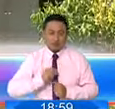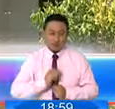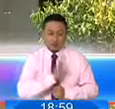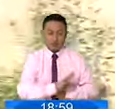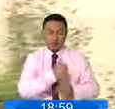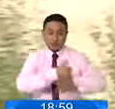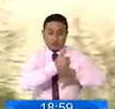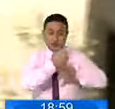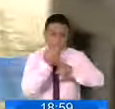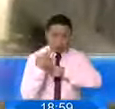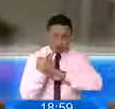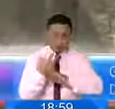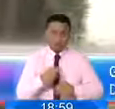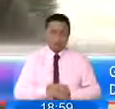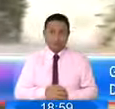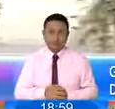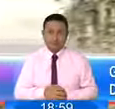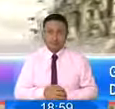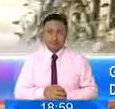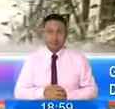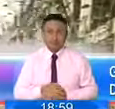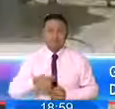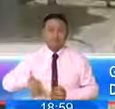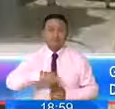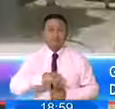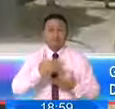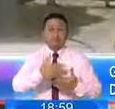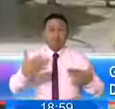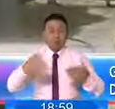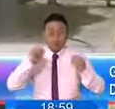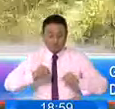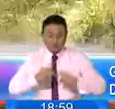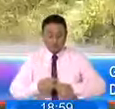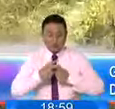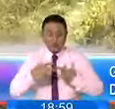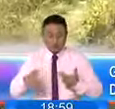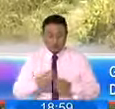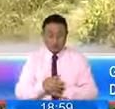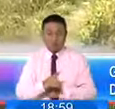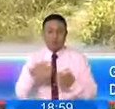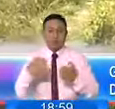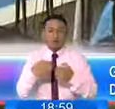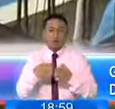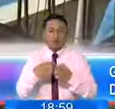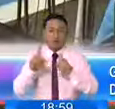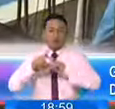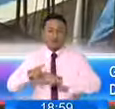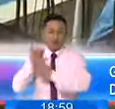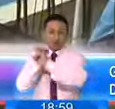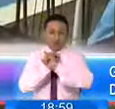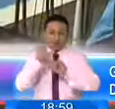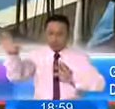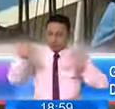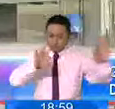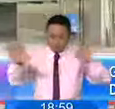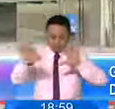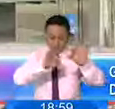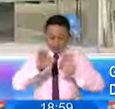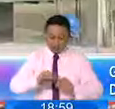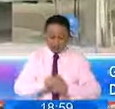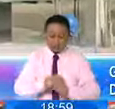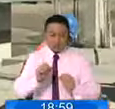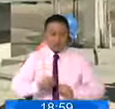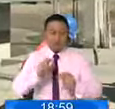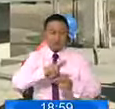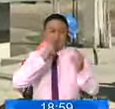competentes. Para viabilizar el cumplimiento de las obras se creará un equipo interinstitucional, pero serán necesarias